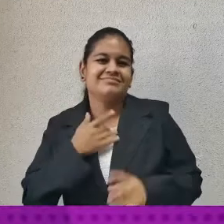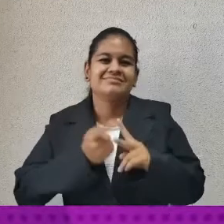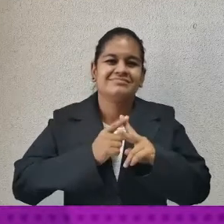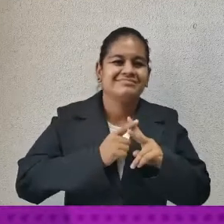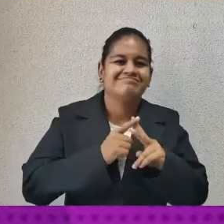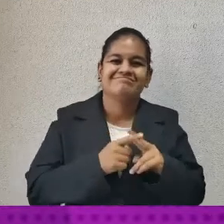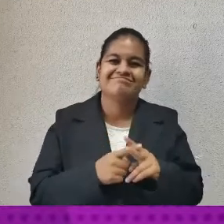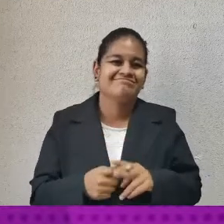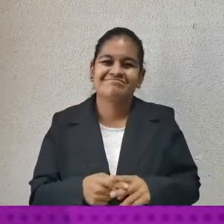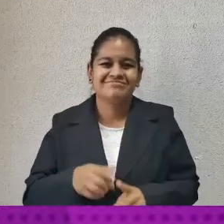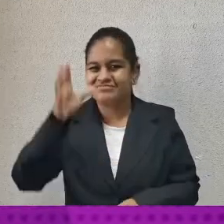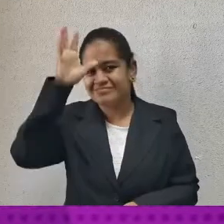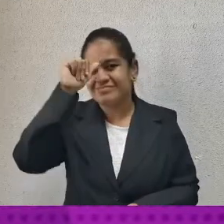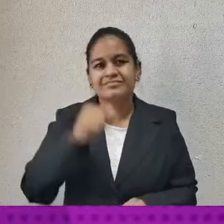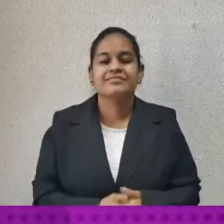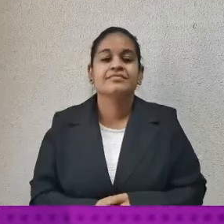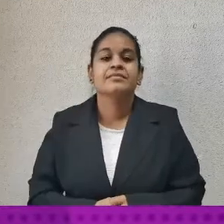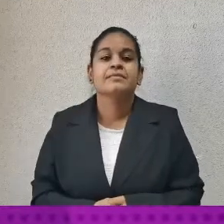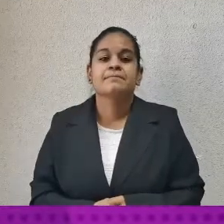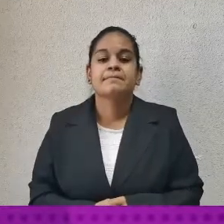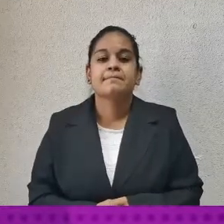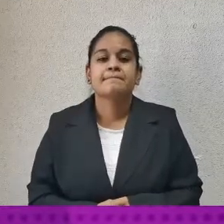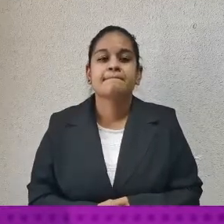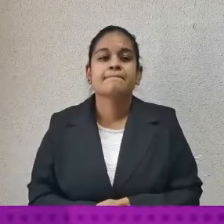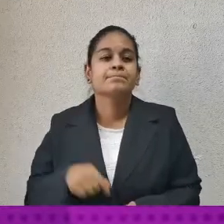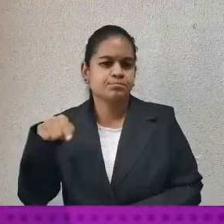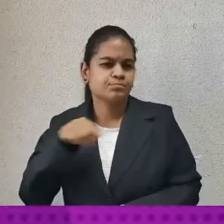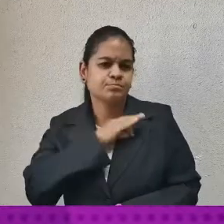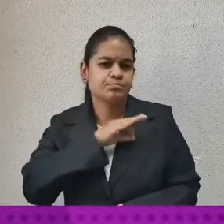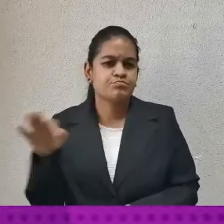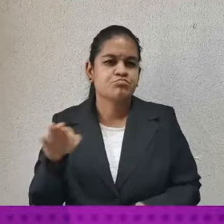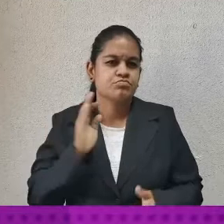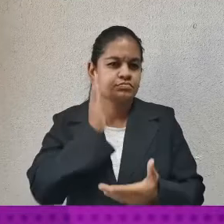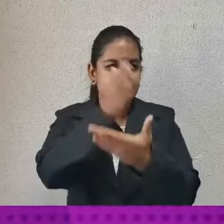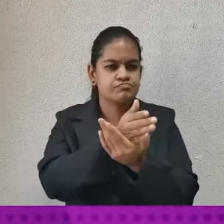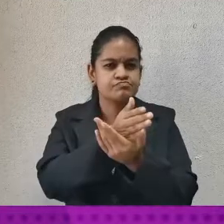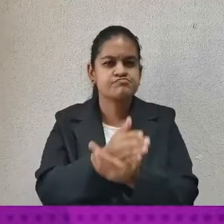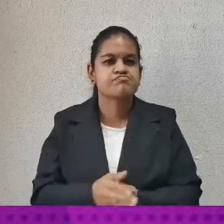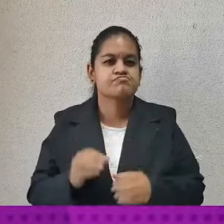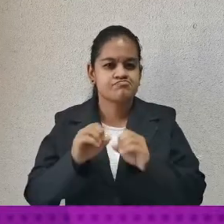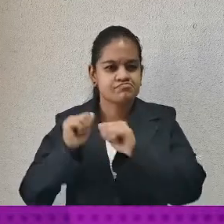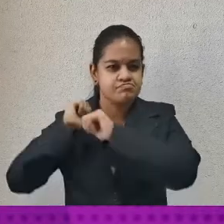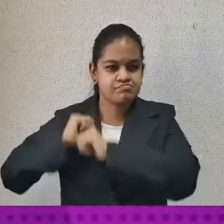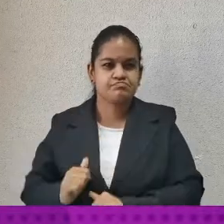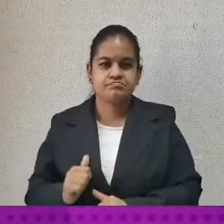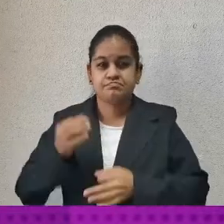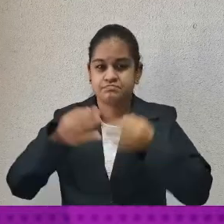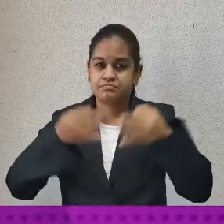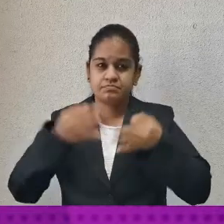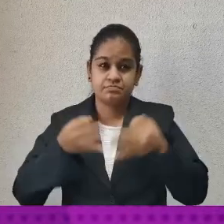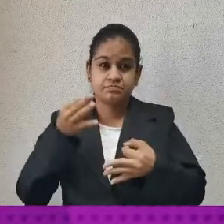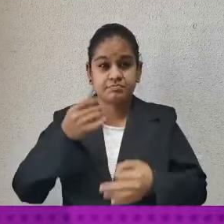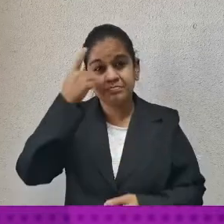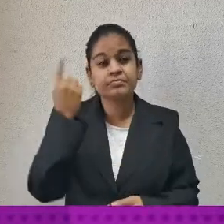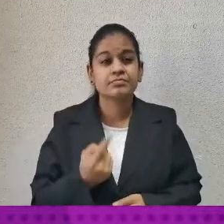electoral, en los conteos, en los cómputos municipales celebrados, tiene la opción de acudir ante los